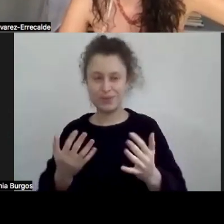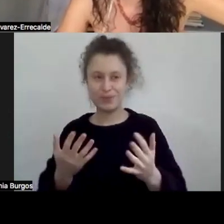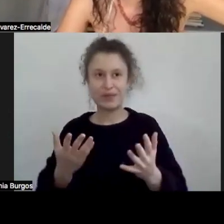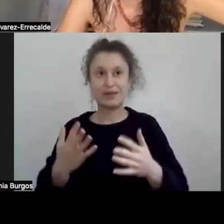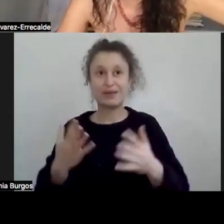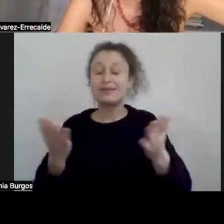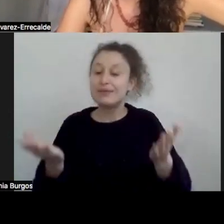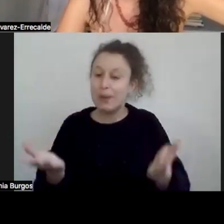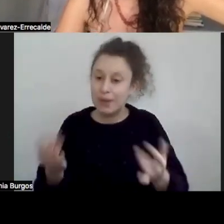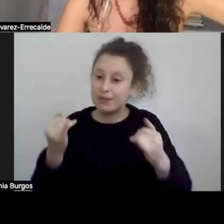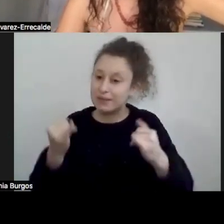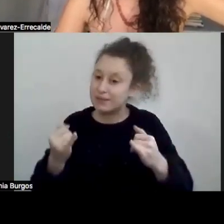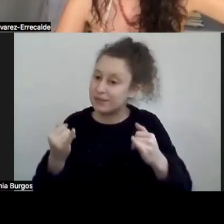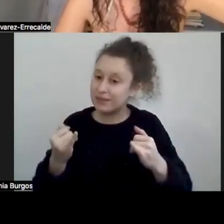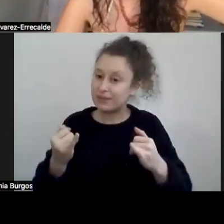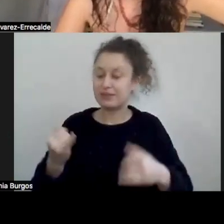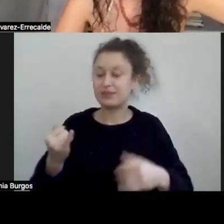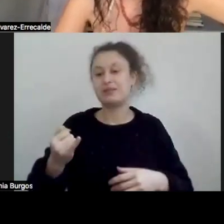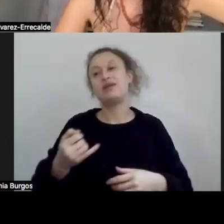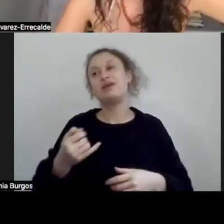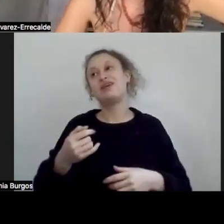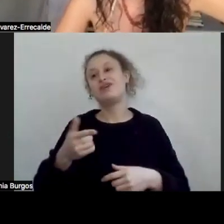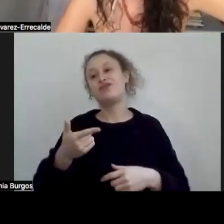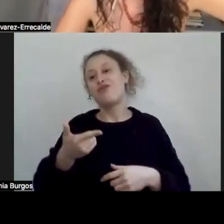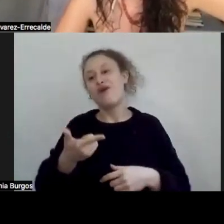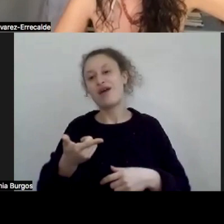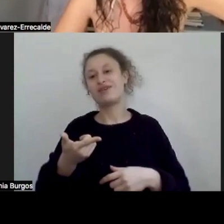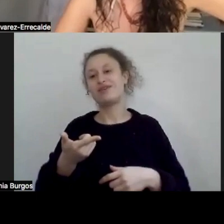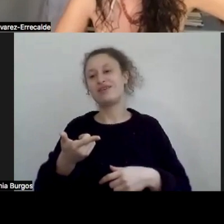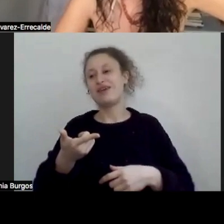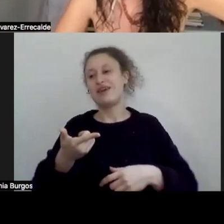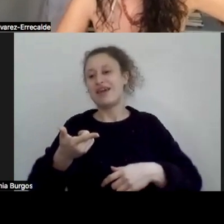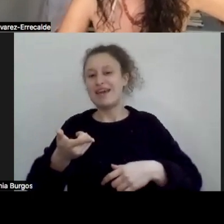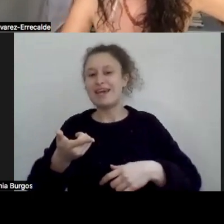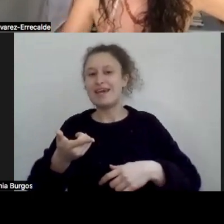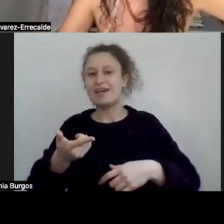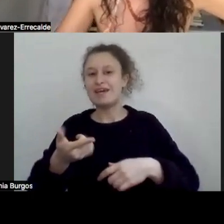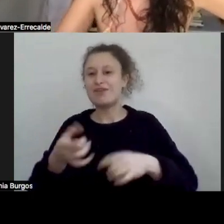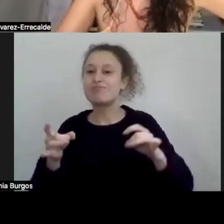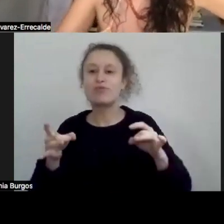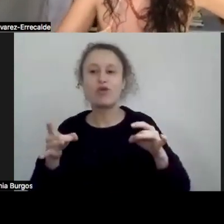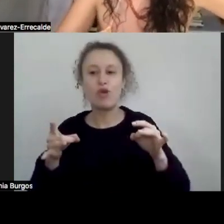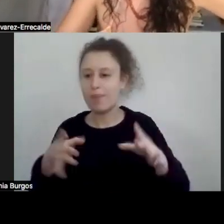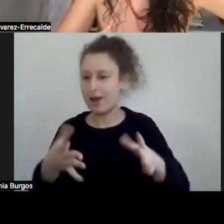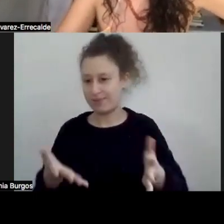de lo que hace, pero sí en función del amor que recibe y el amor que da.